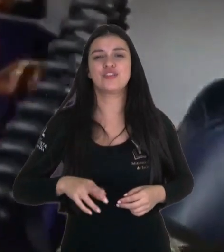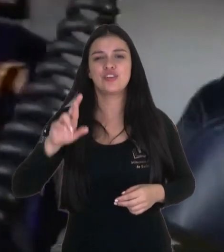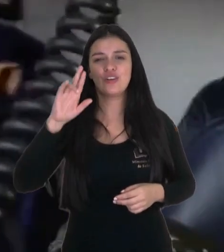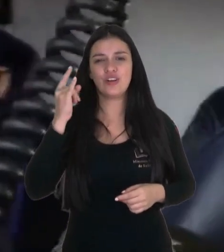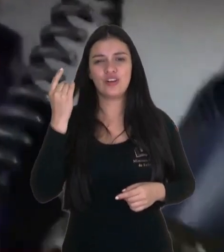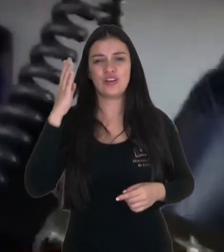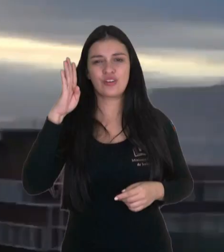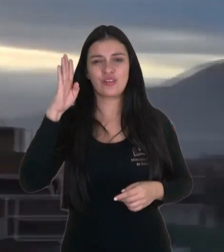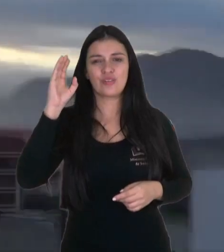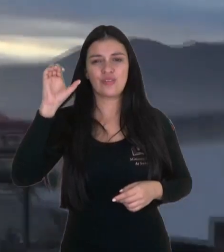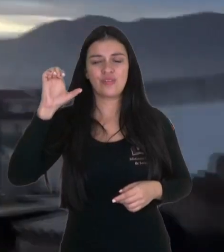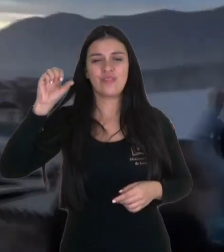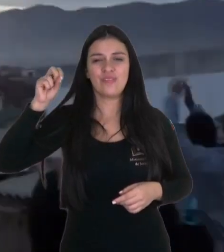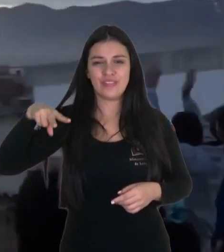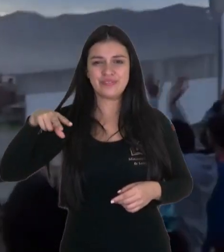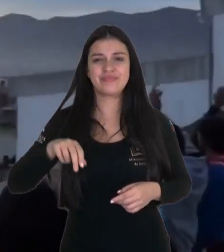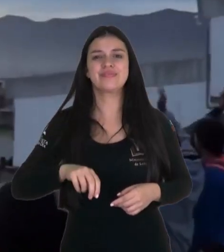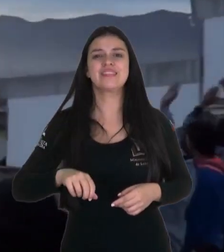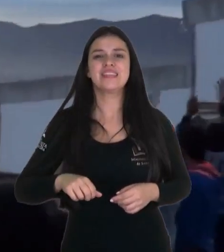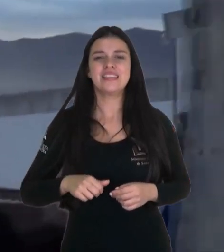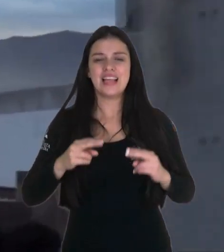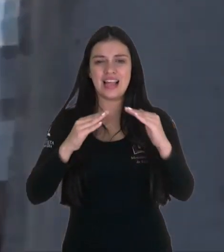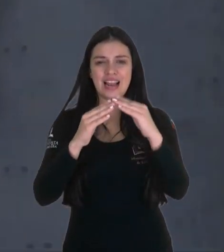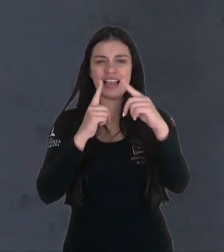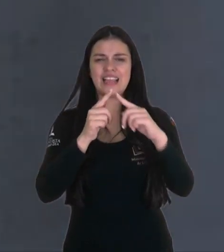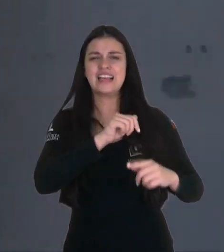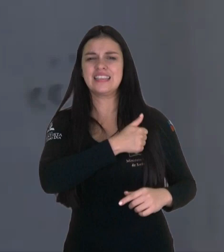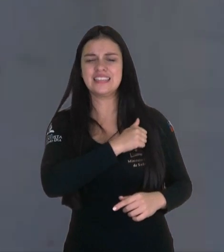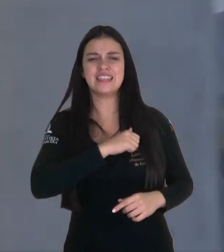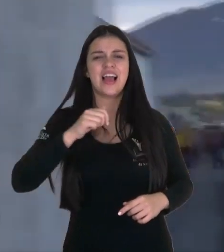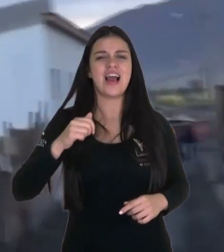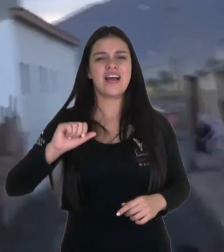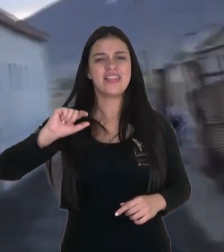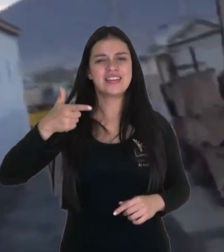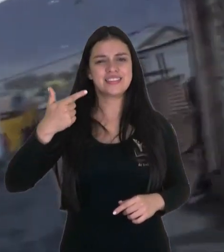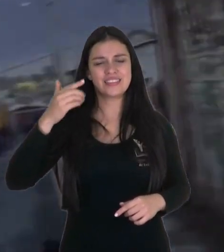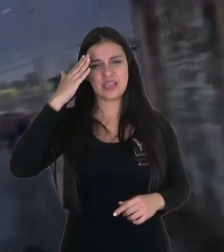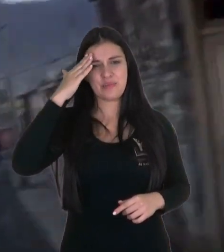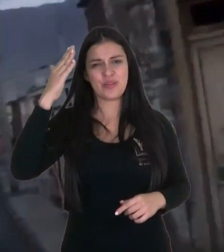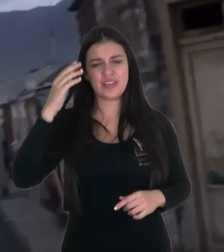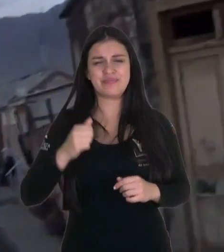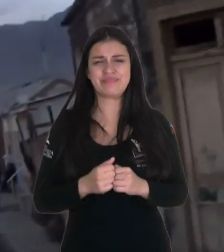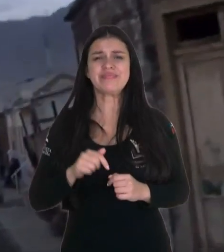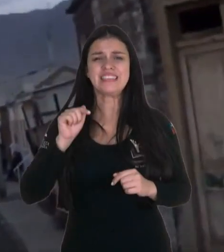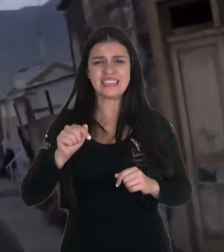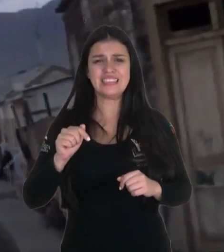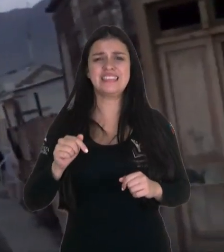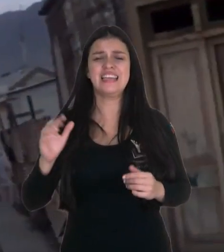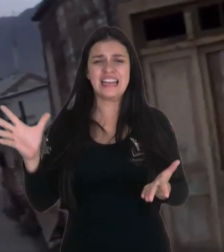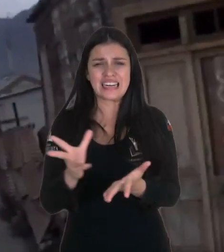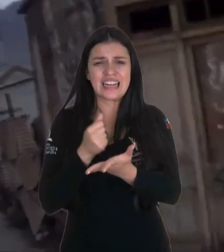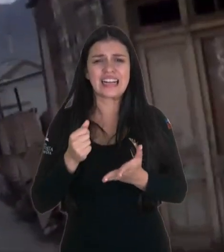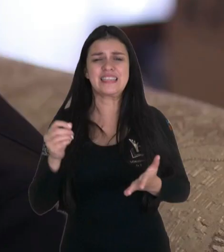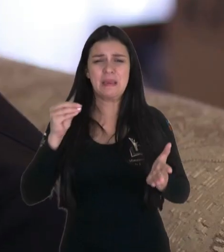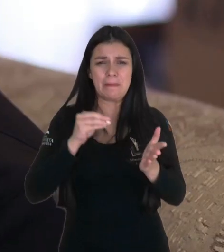Día, y según ellos, fue la operación de mayor riesgo que realizaron en aquella catástrofe.